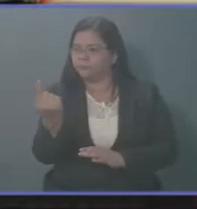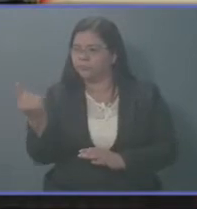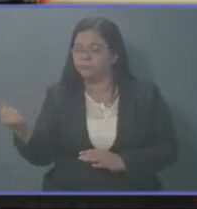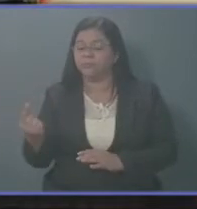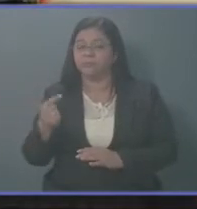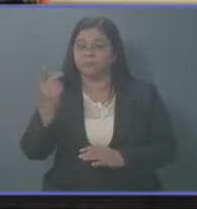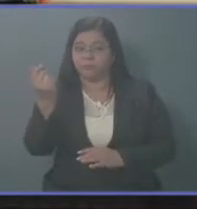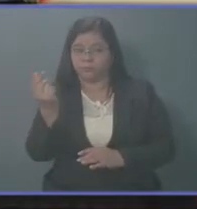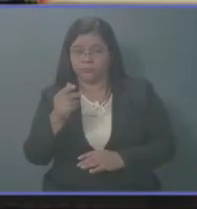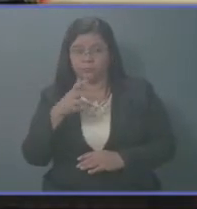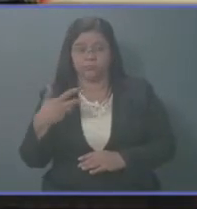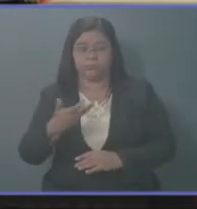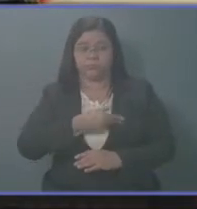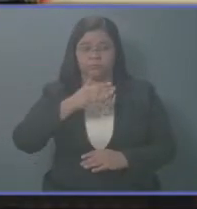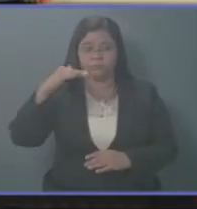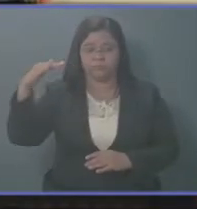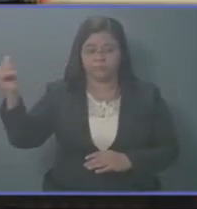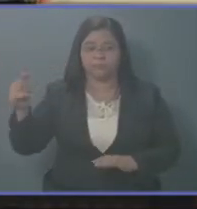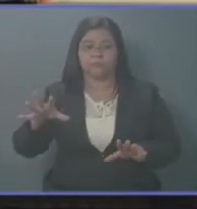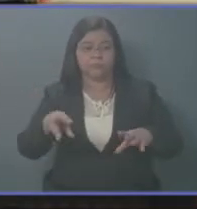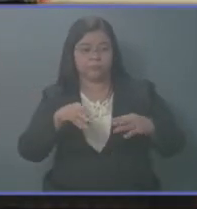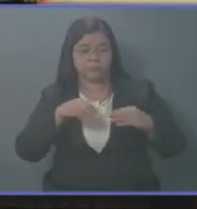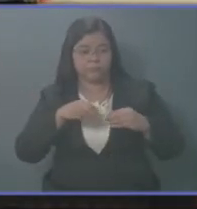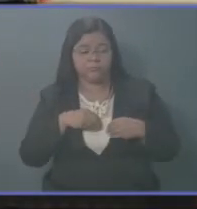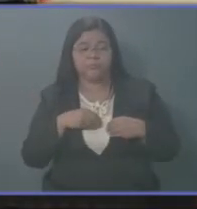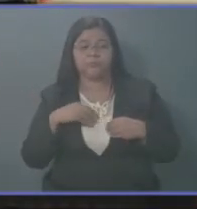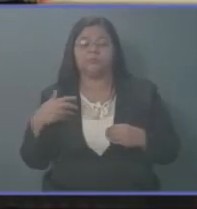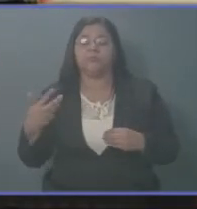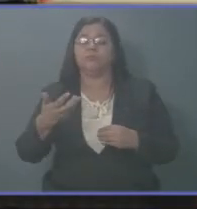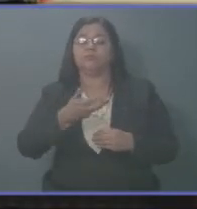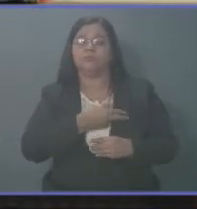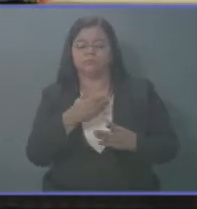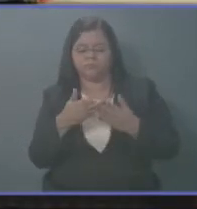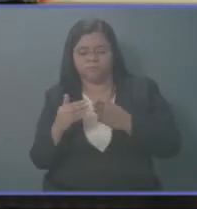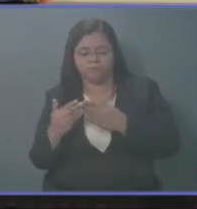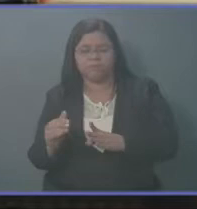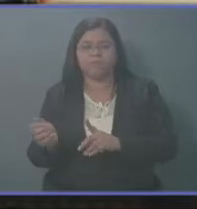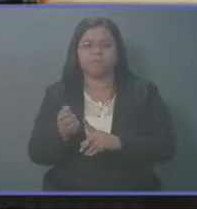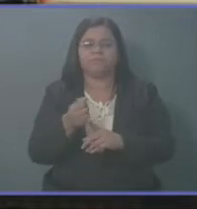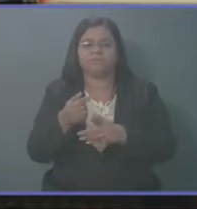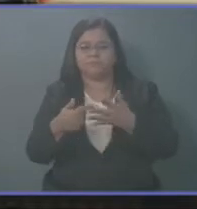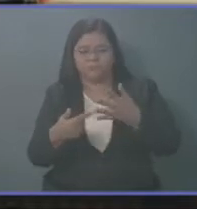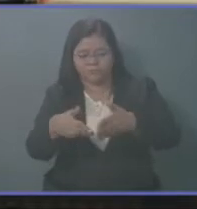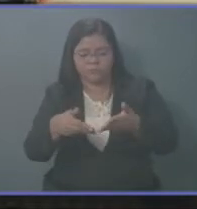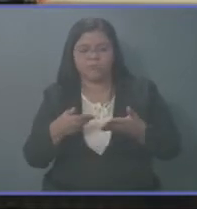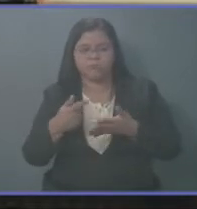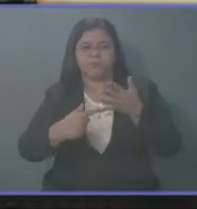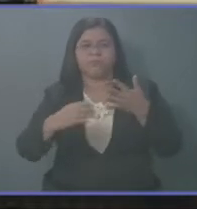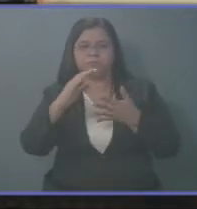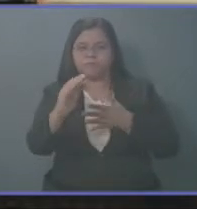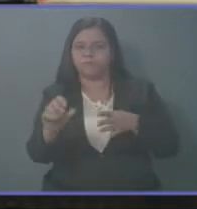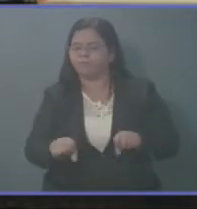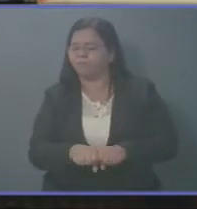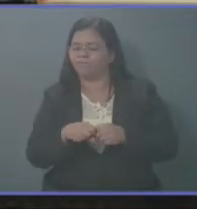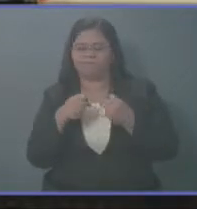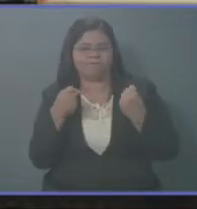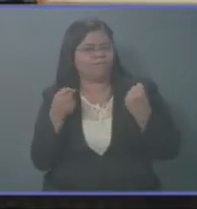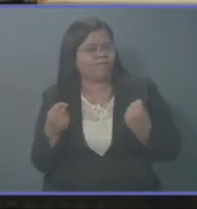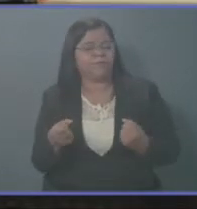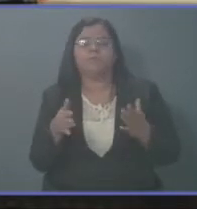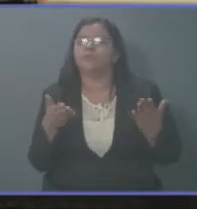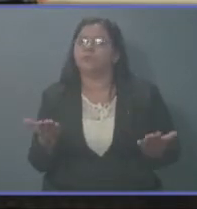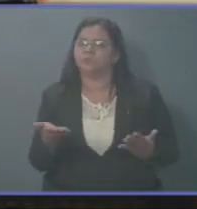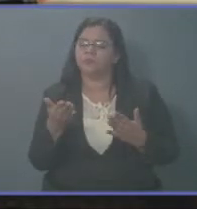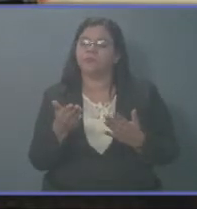país, considerándose que la imposición solo en perjuicio de las estatales violenta el derecho constitucional de igualdad sobre las condiciones